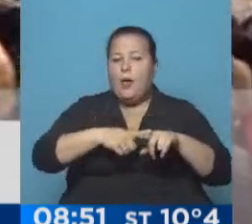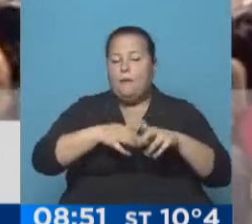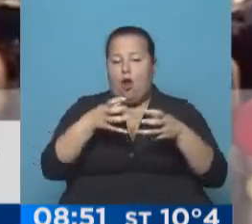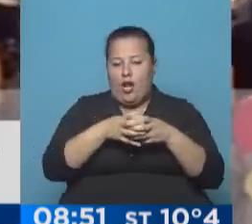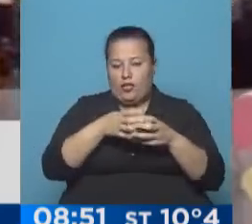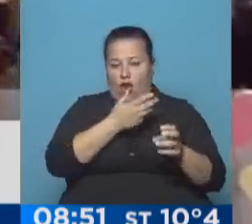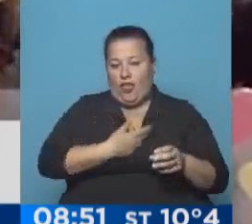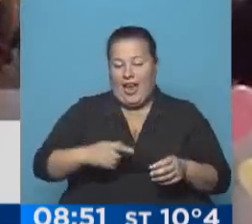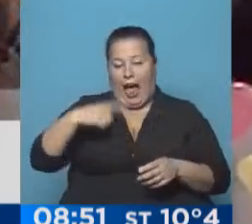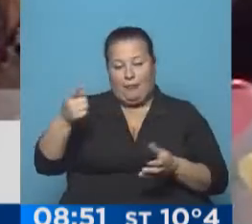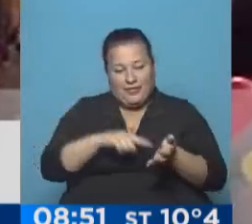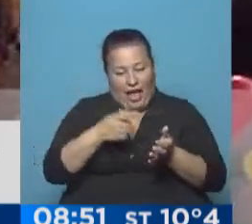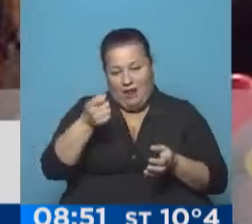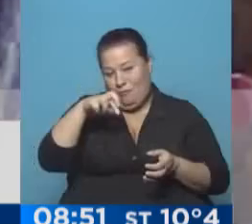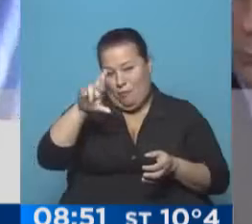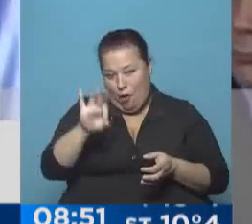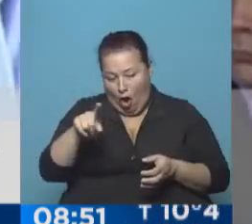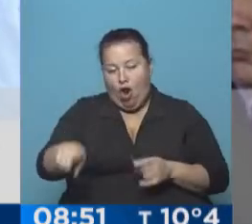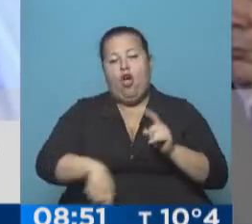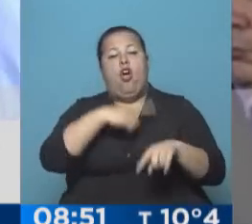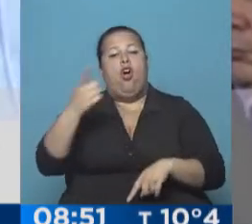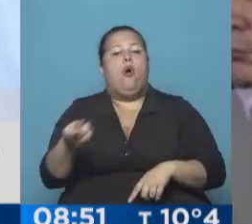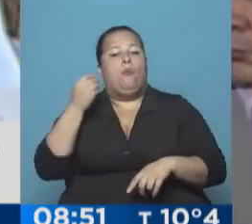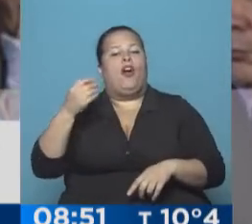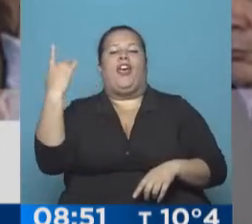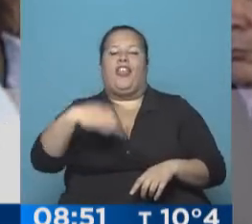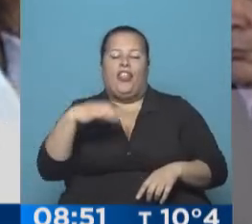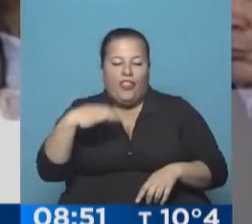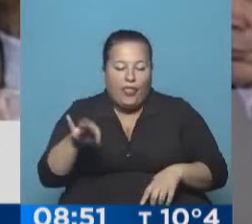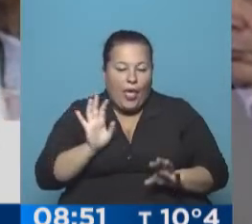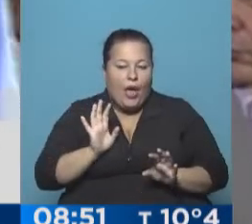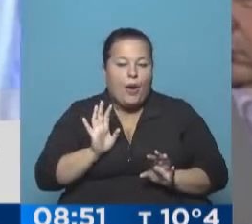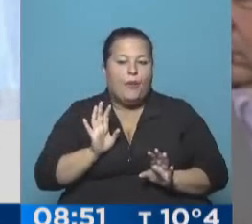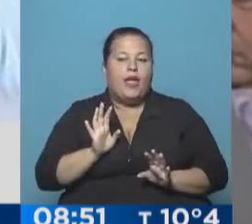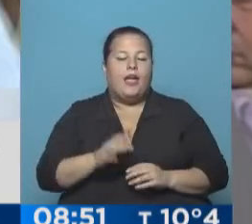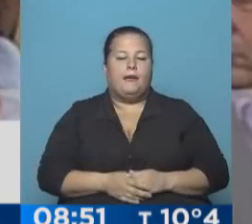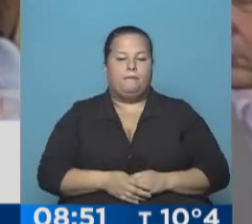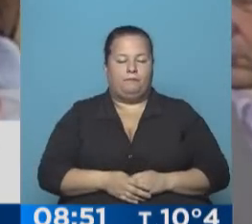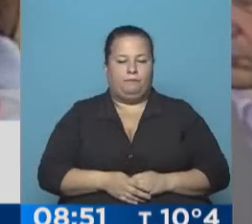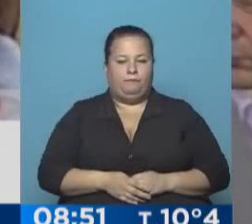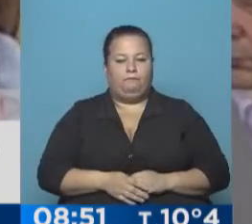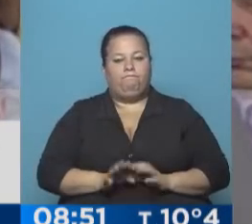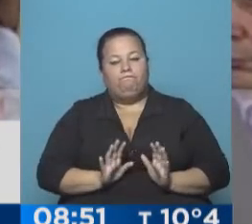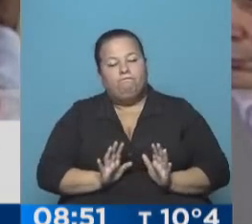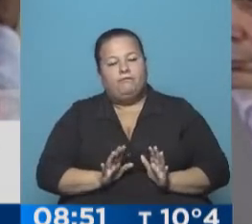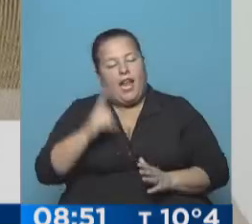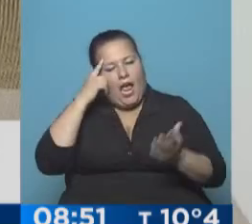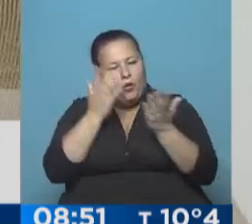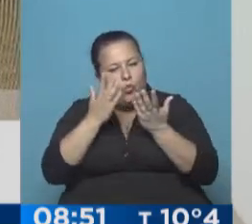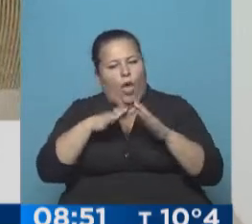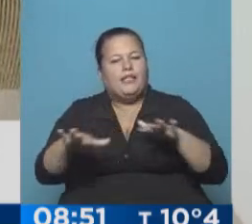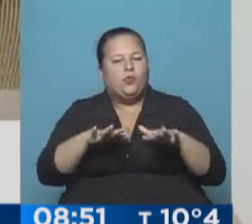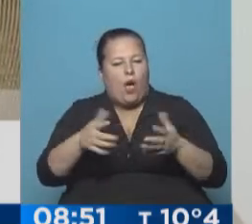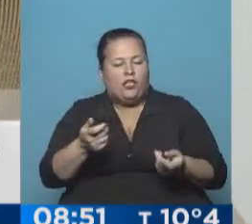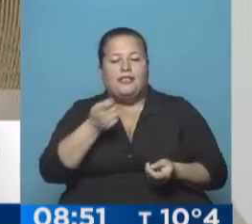gobernante de la ciudad de Buenos Aires y por el otro porque debería al menos eh analizarse la situación